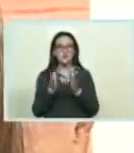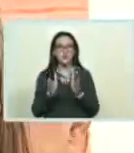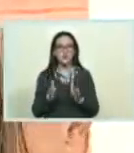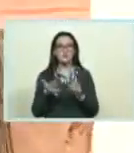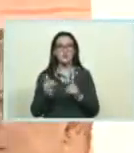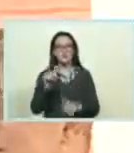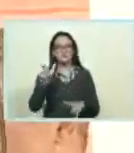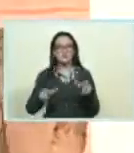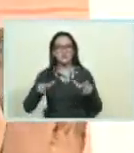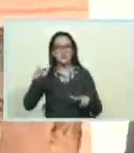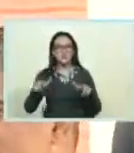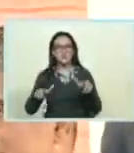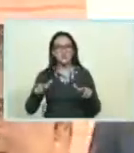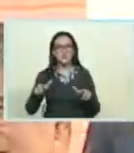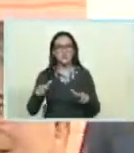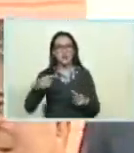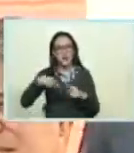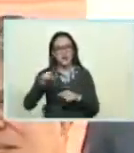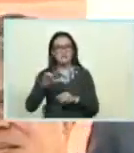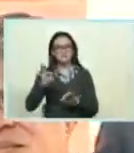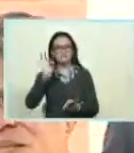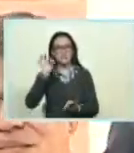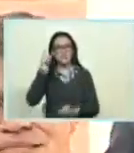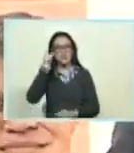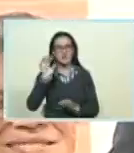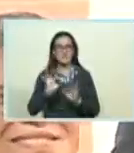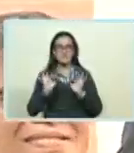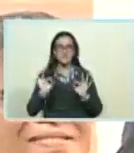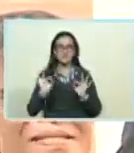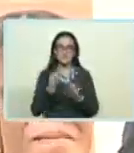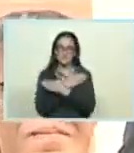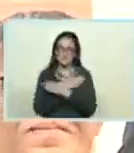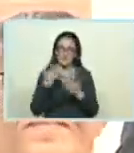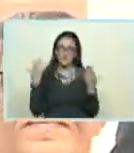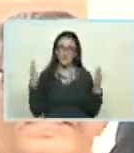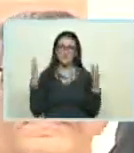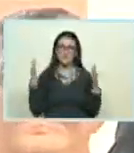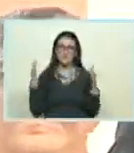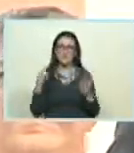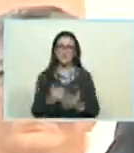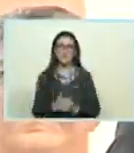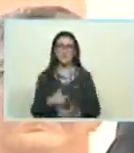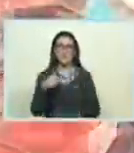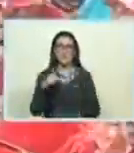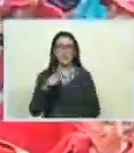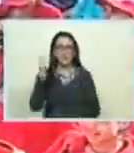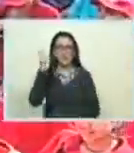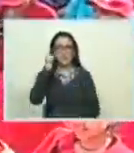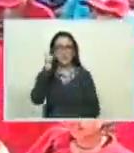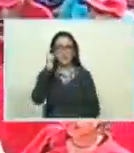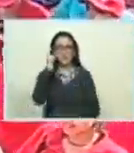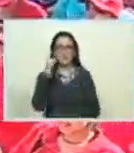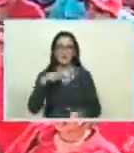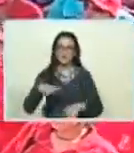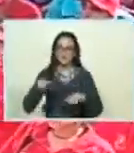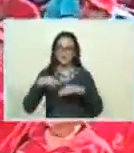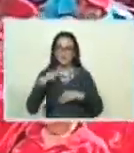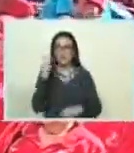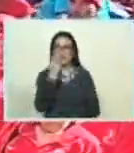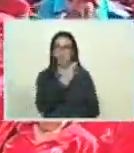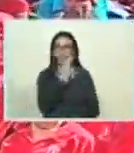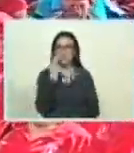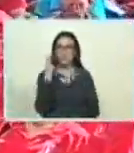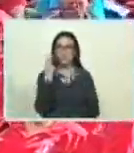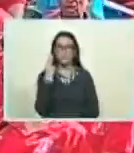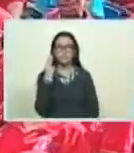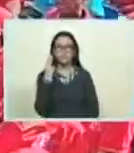que estamos aquí, porque este es nuestro día, presidente. Felicitarlo, porque hoy más que nunca hemos asumido un